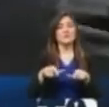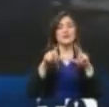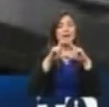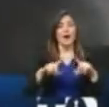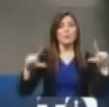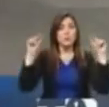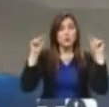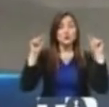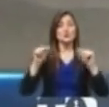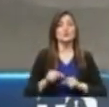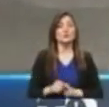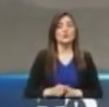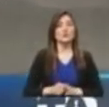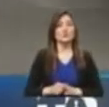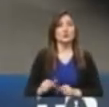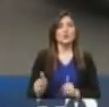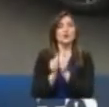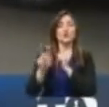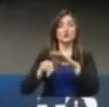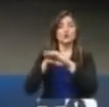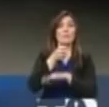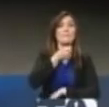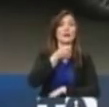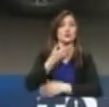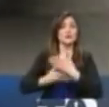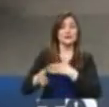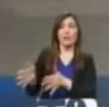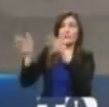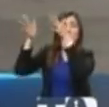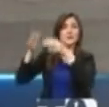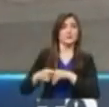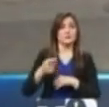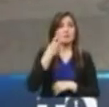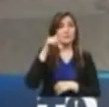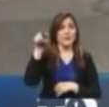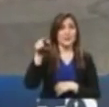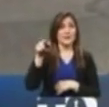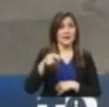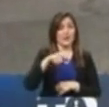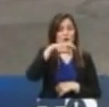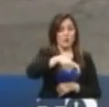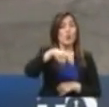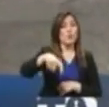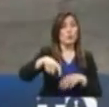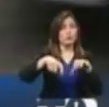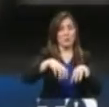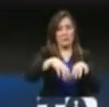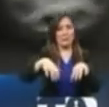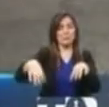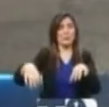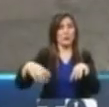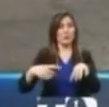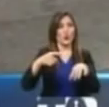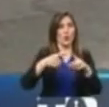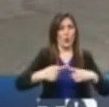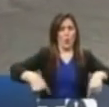Japón y de la Unión Nacional de Periodistas. Incluso se han puesto ya unos adoquines para que los vehículos no caigan en ese gran bache que hay